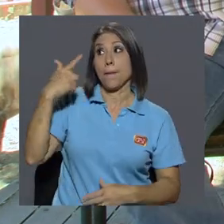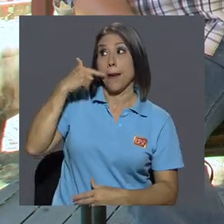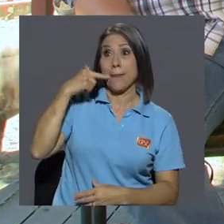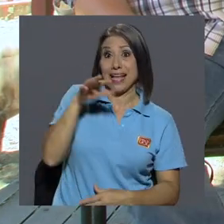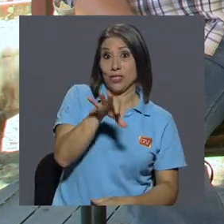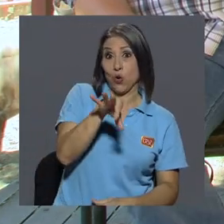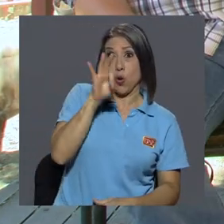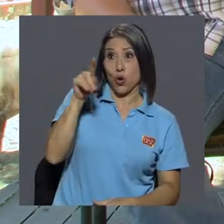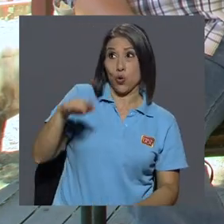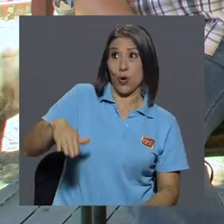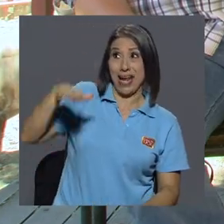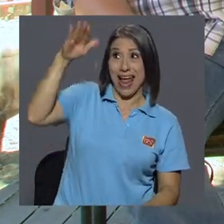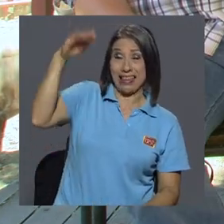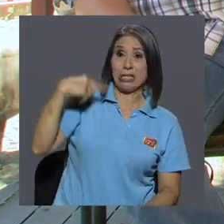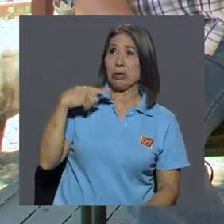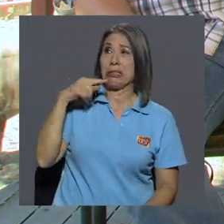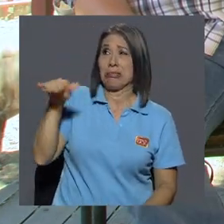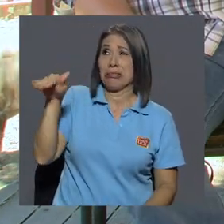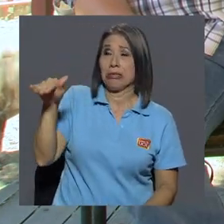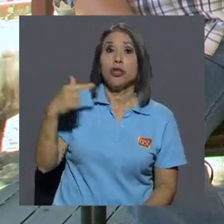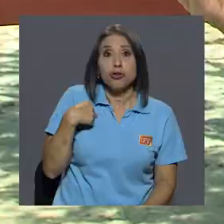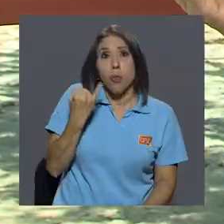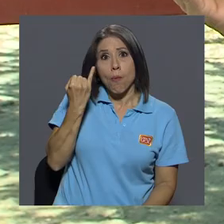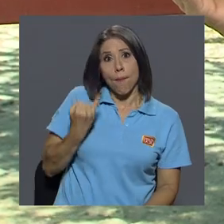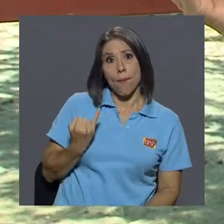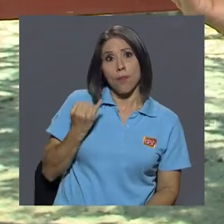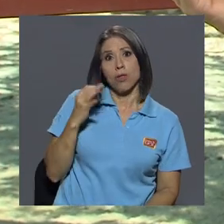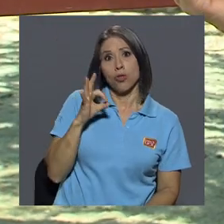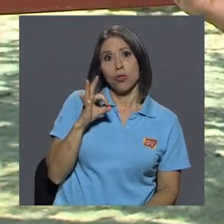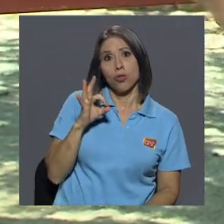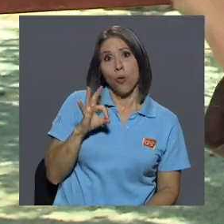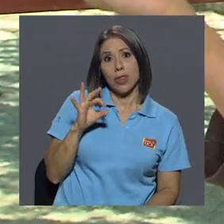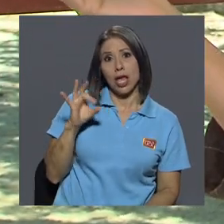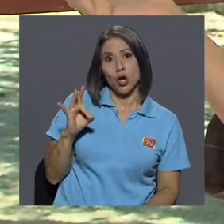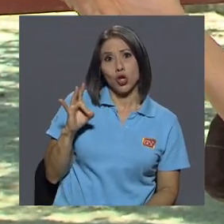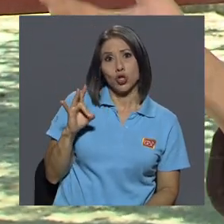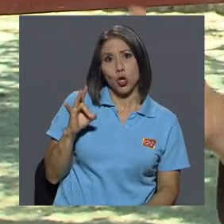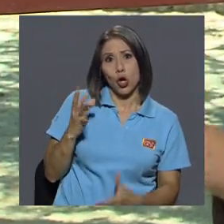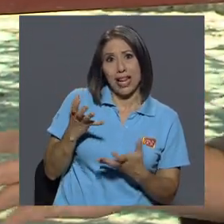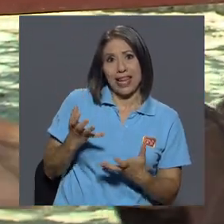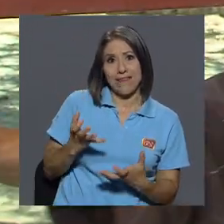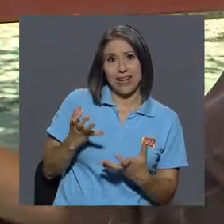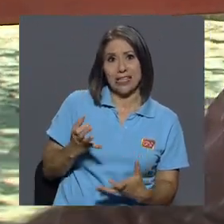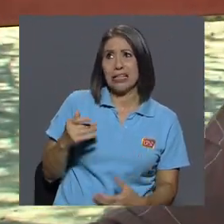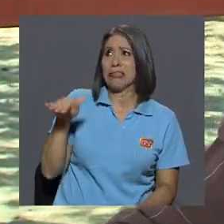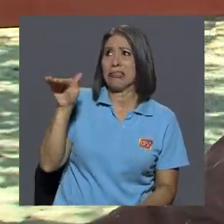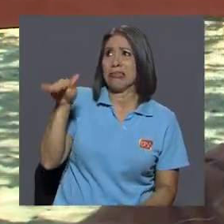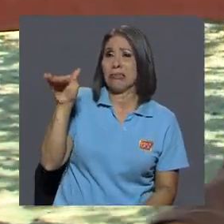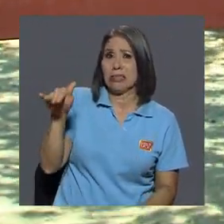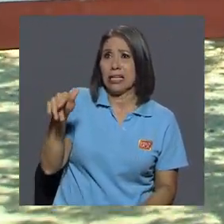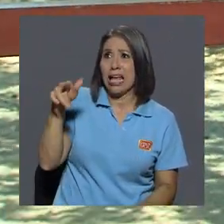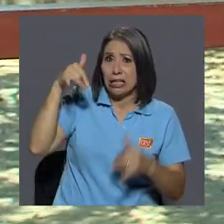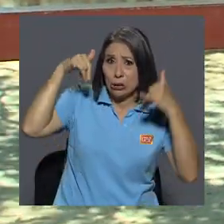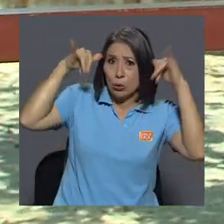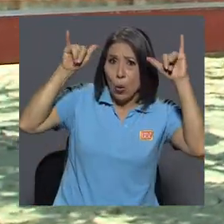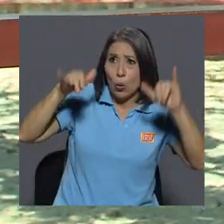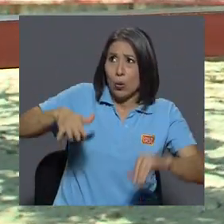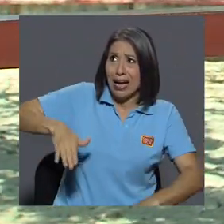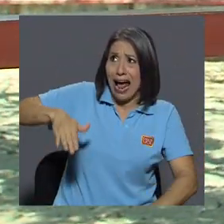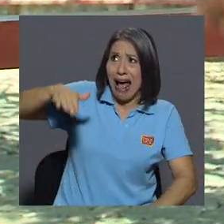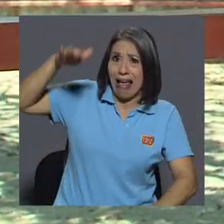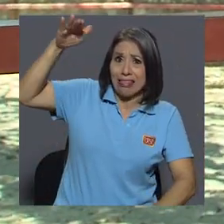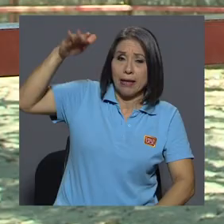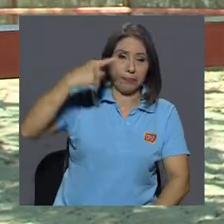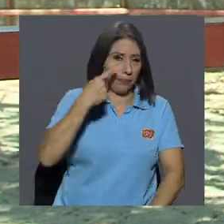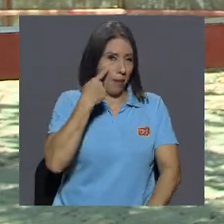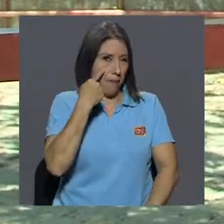papá, yo pesaba 98 libras. Es muy grande. Vea, hijo, si